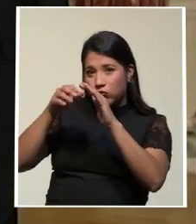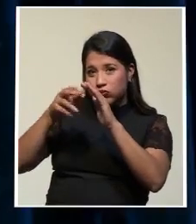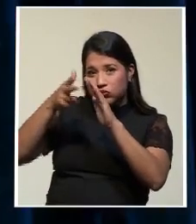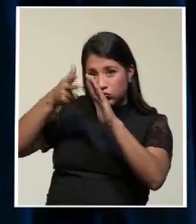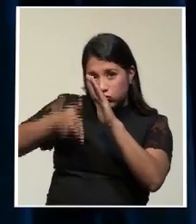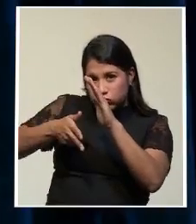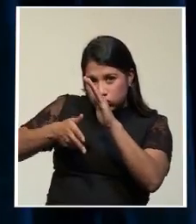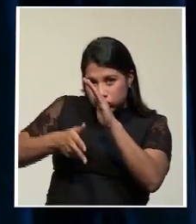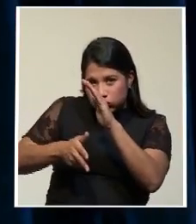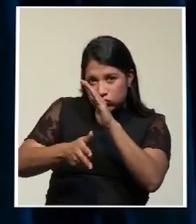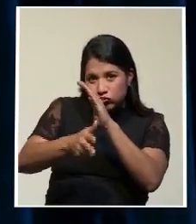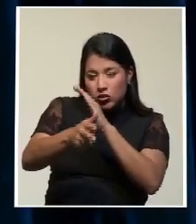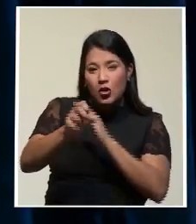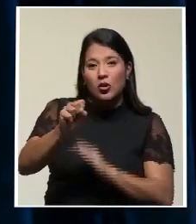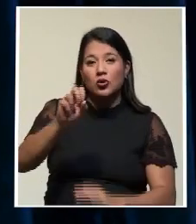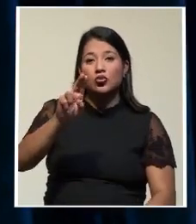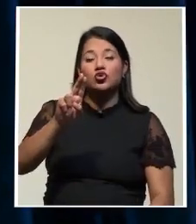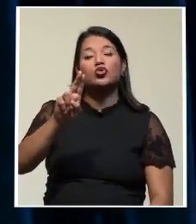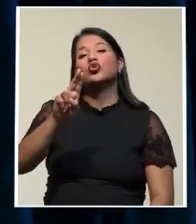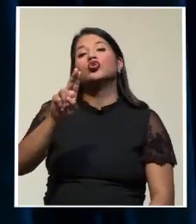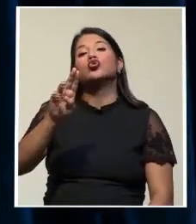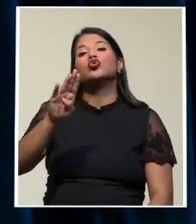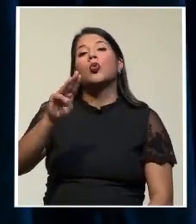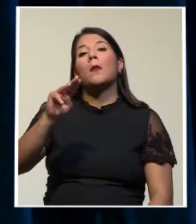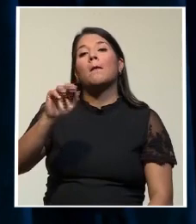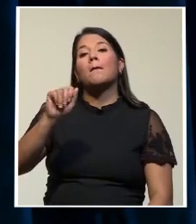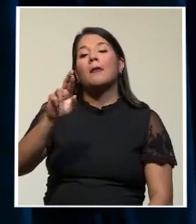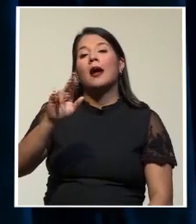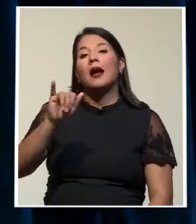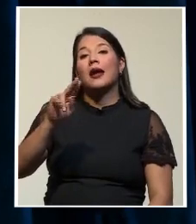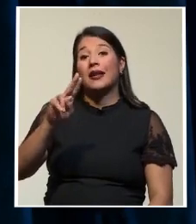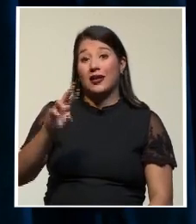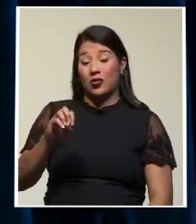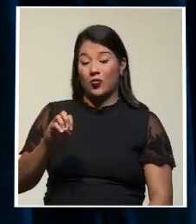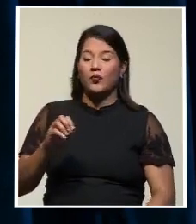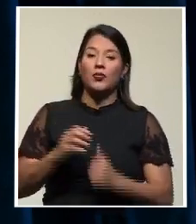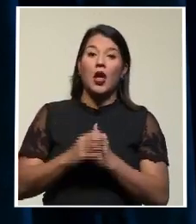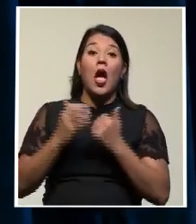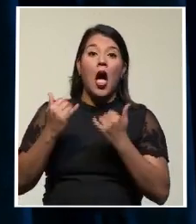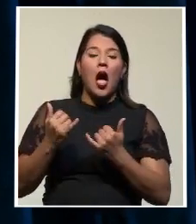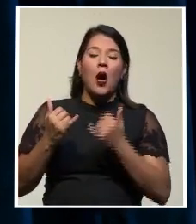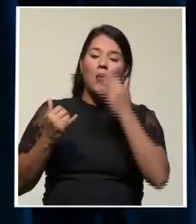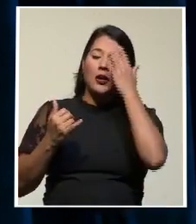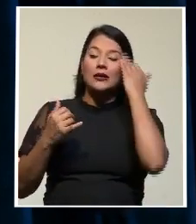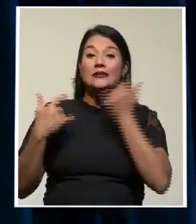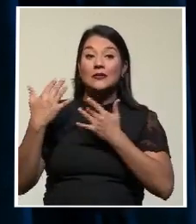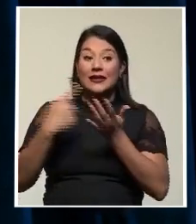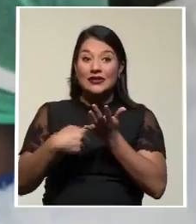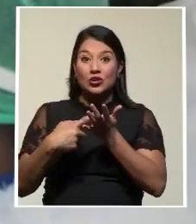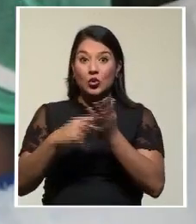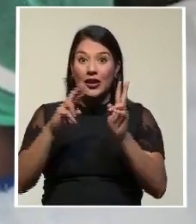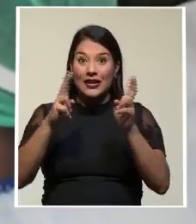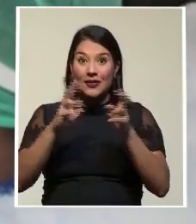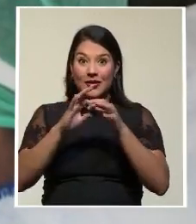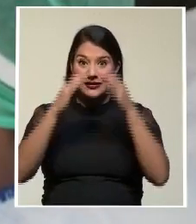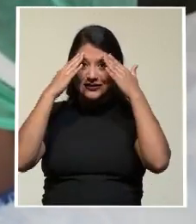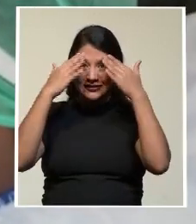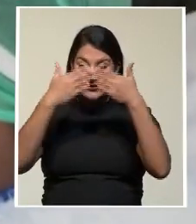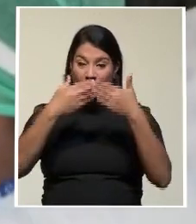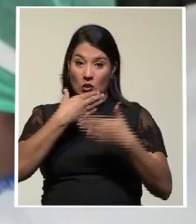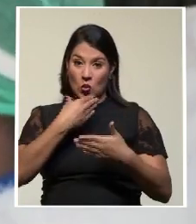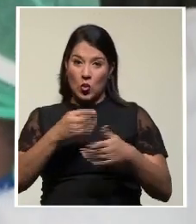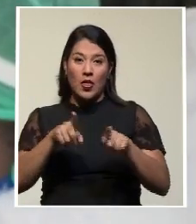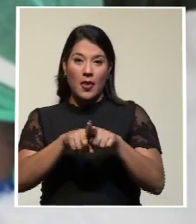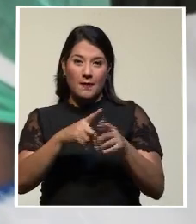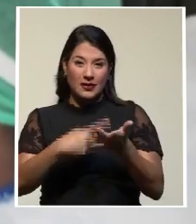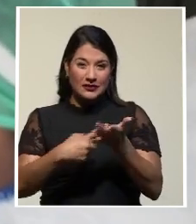australianos. De igual forma, se espera que la vuelta a Afganistán a manos de los talibanes sea centro de las discusiones. También se hablará de la lucha contra